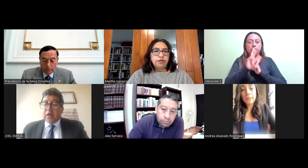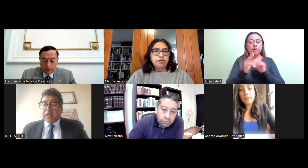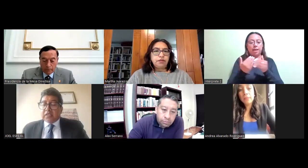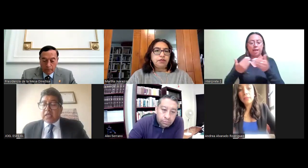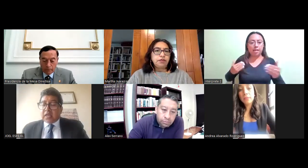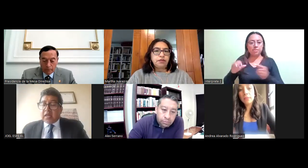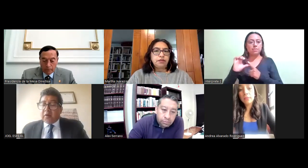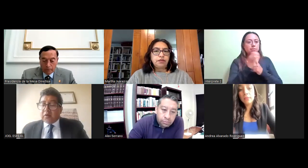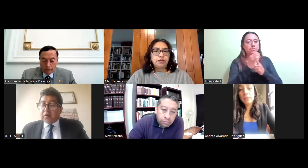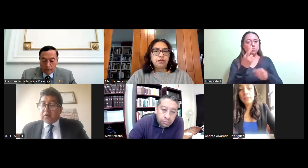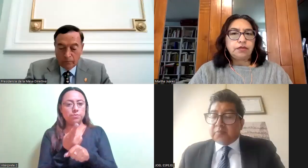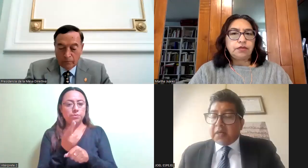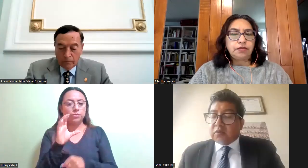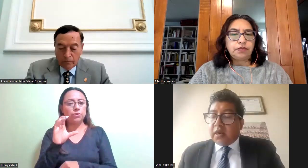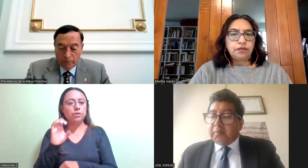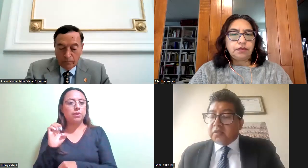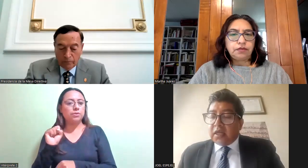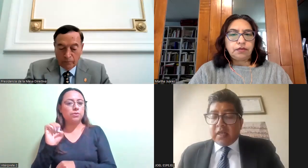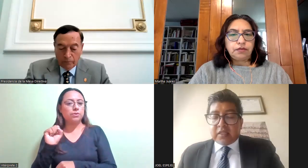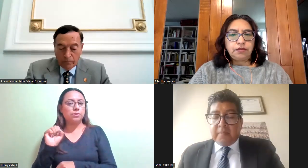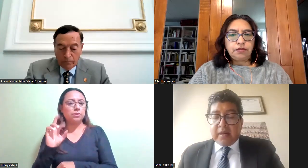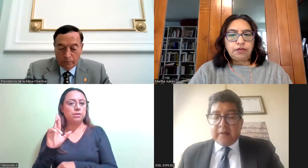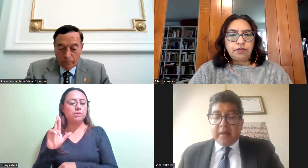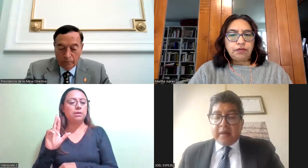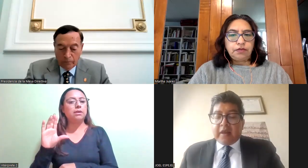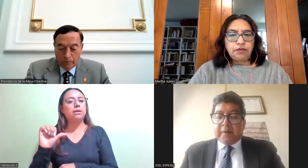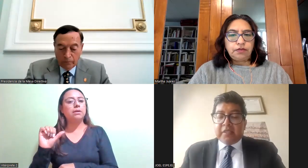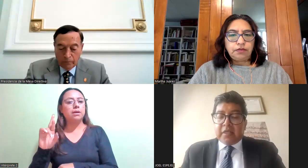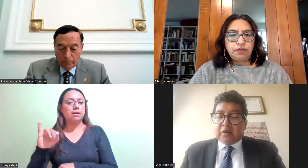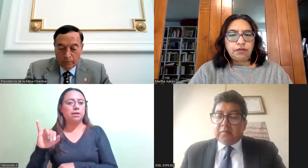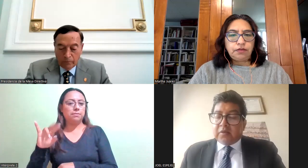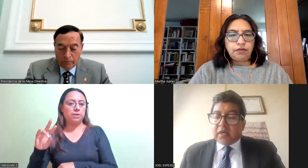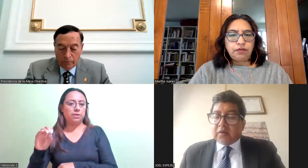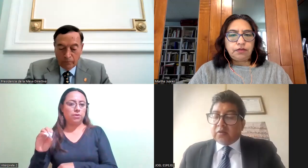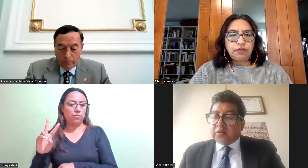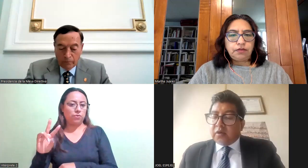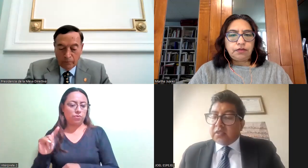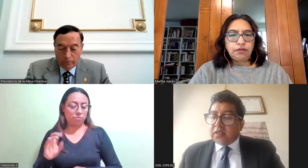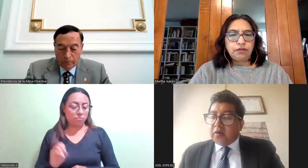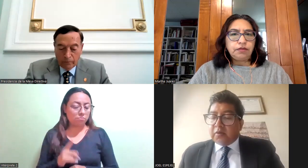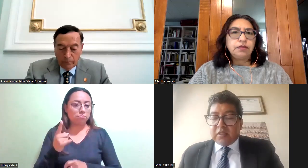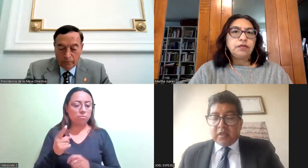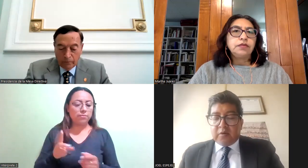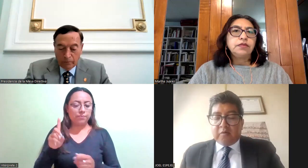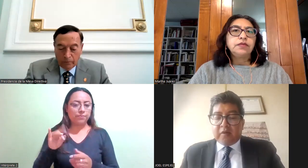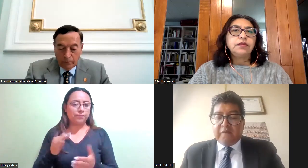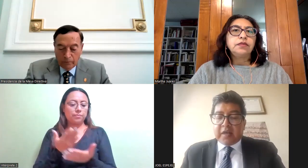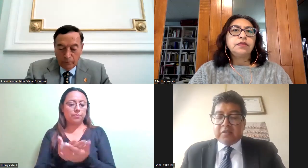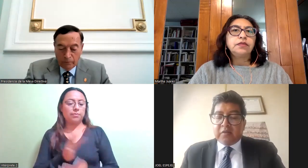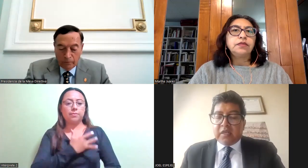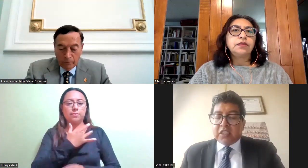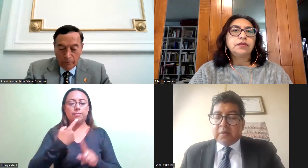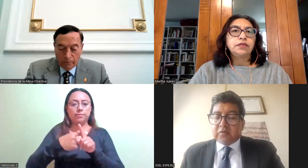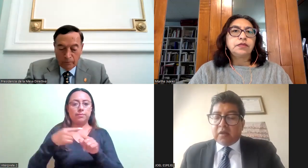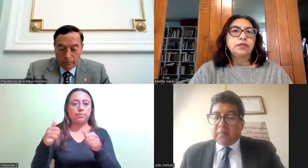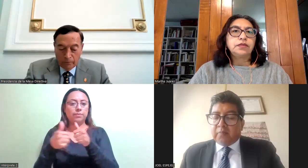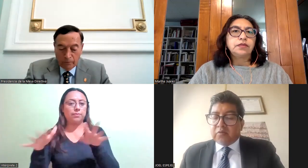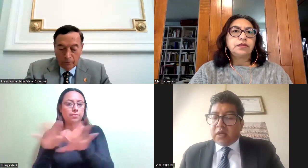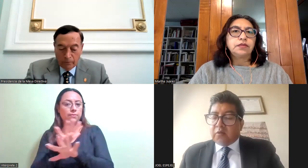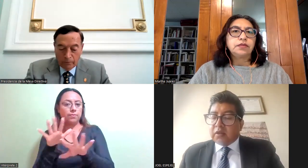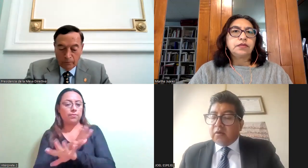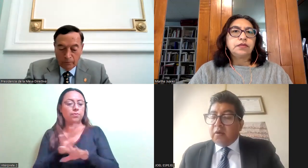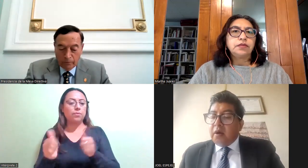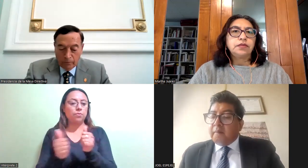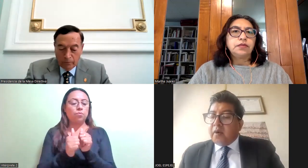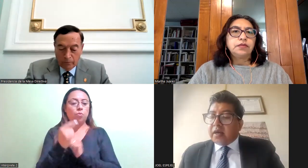comisionado César Cravioto respecto a la emisión del dictamen que presenta la Comisión de Reconstrucción en sentido positivo con modificaciones respecto del punto